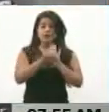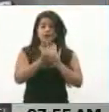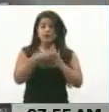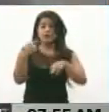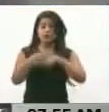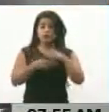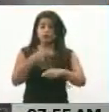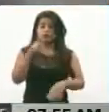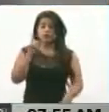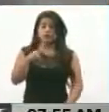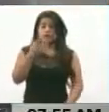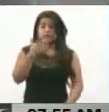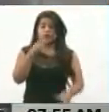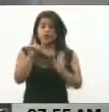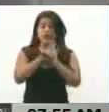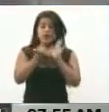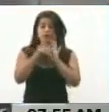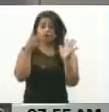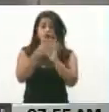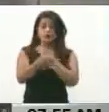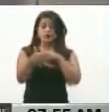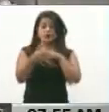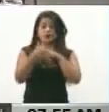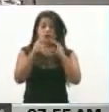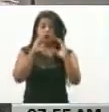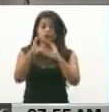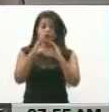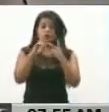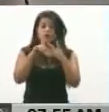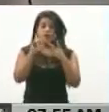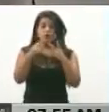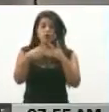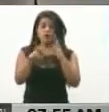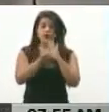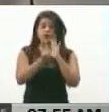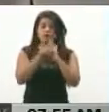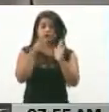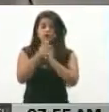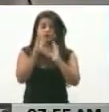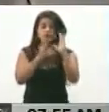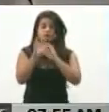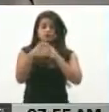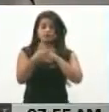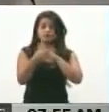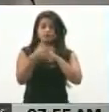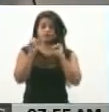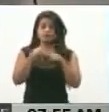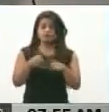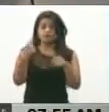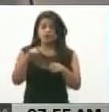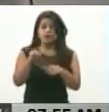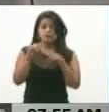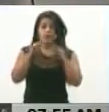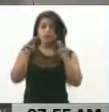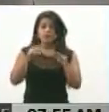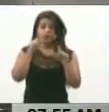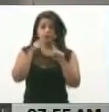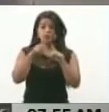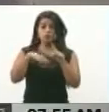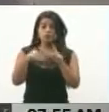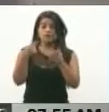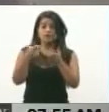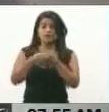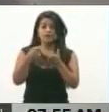revolución, tenemos la ley orgánica de las telecomunicaciones, la ley orgánica de ciencia y tecnología, que establecen los mecanismos para nosotros